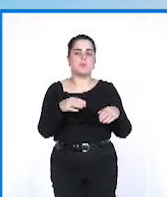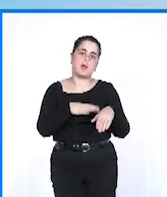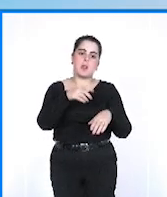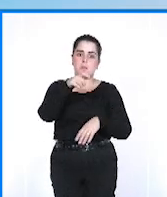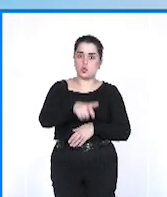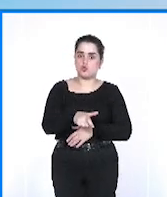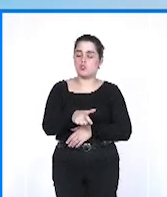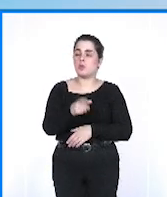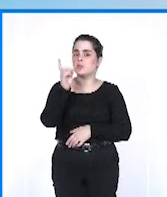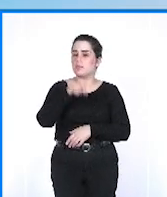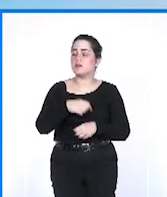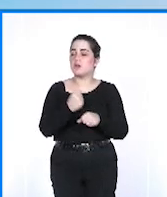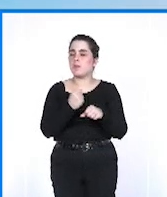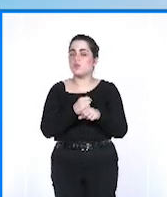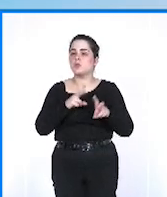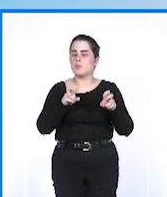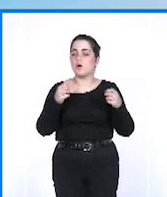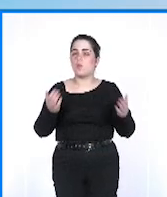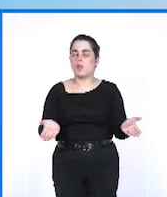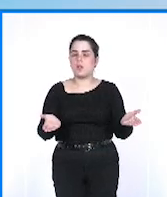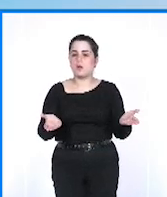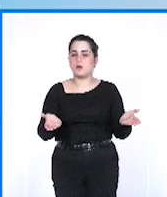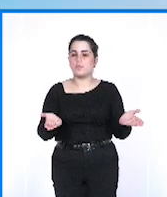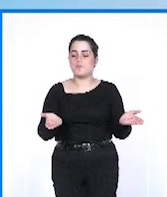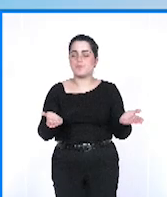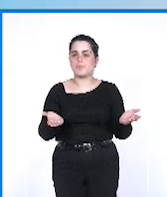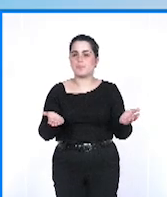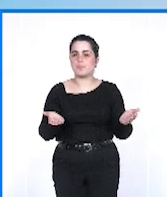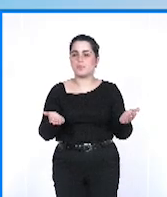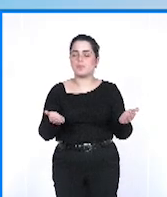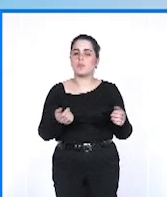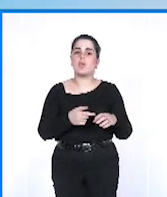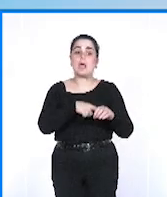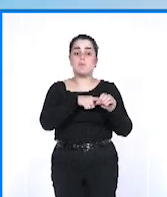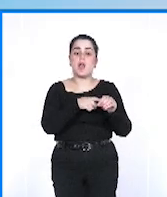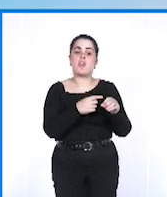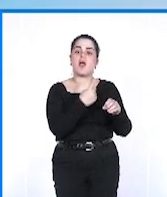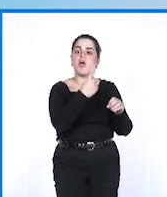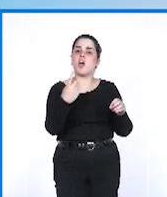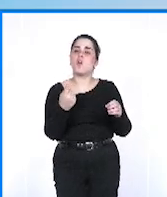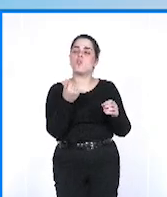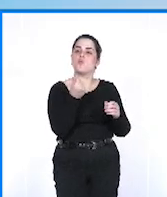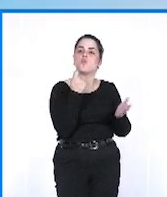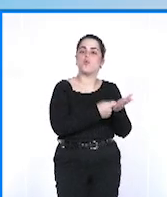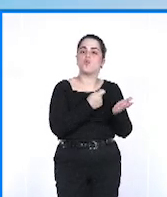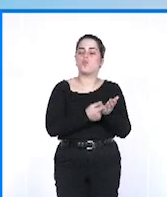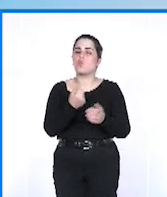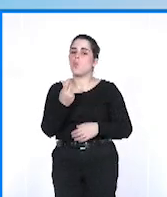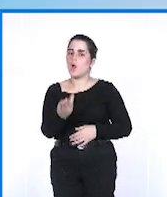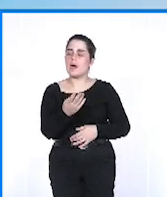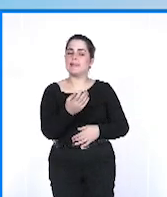persona se ha trabajado también especialmente en revisar el coste plaz para que se adapte a a las